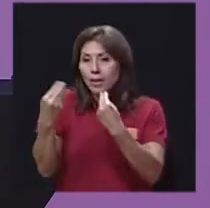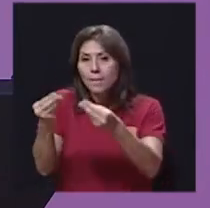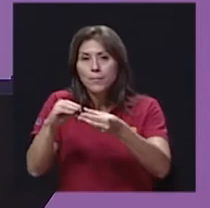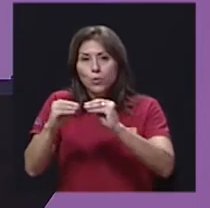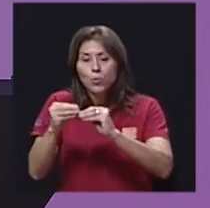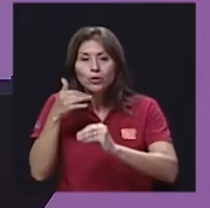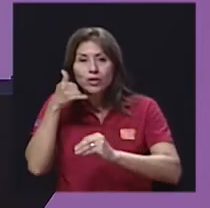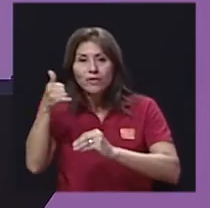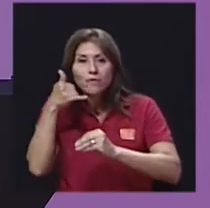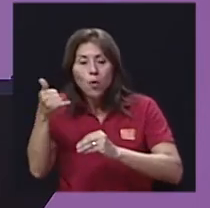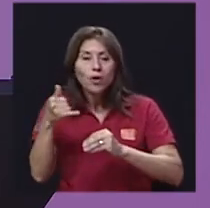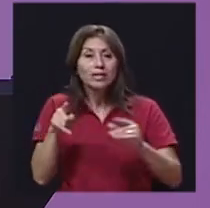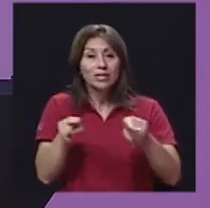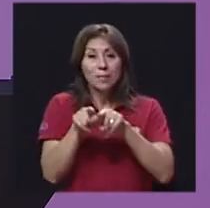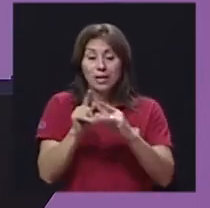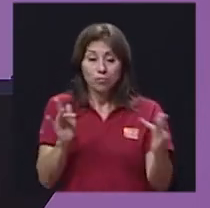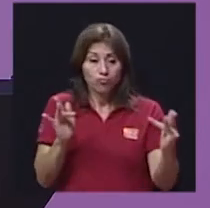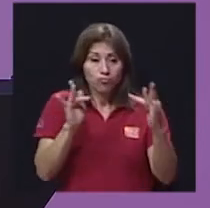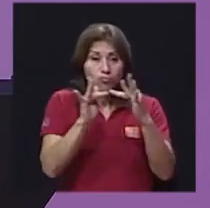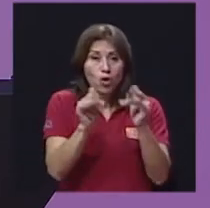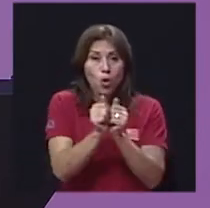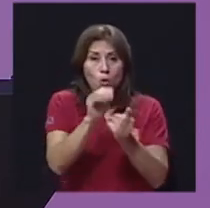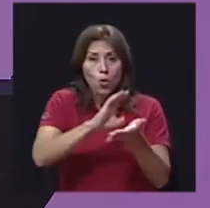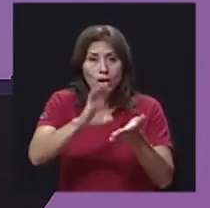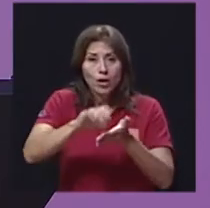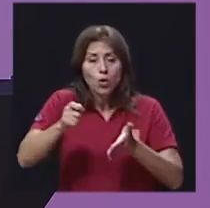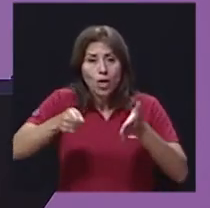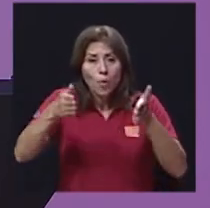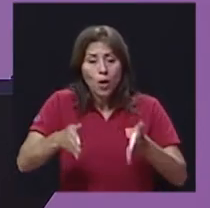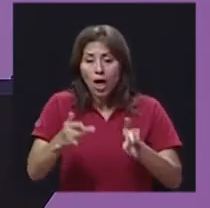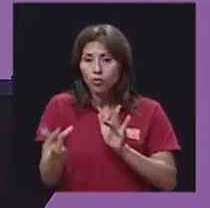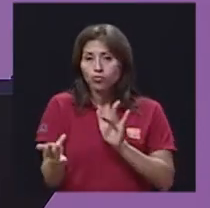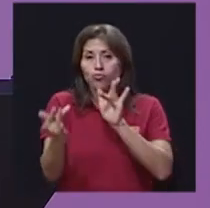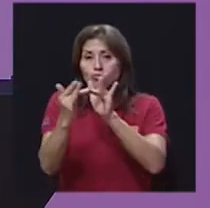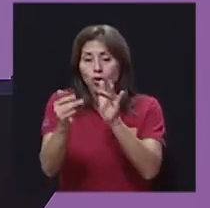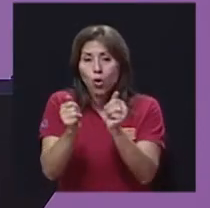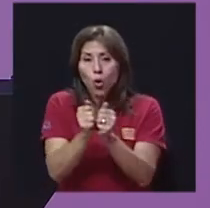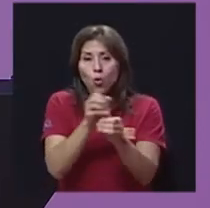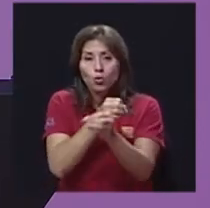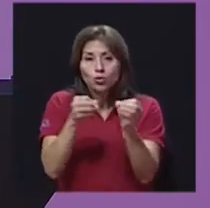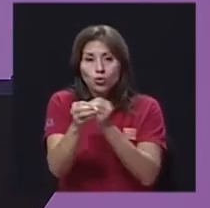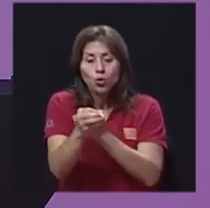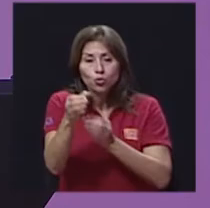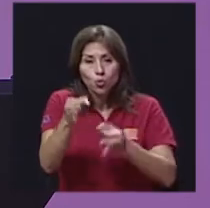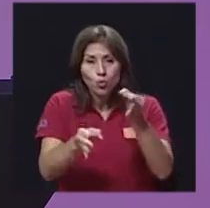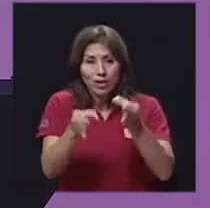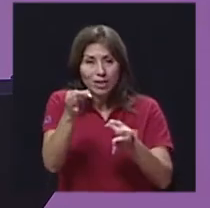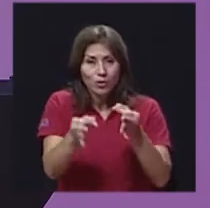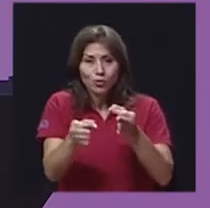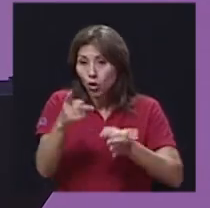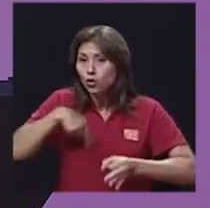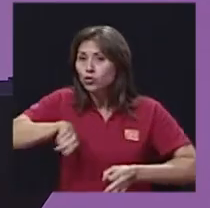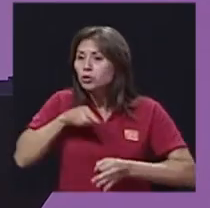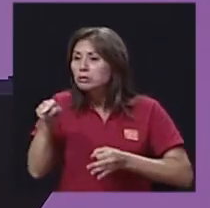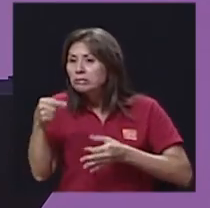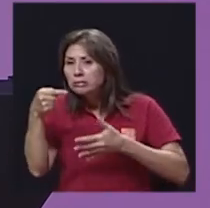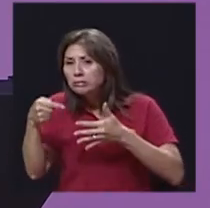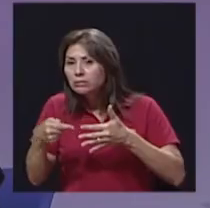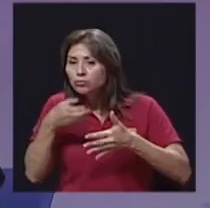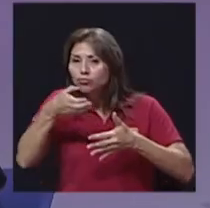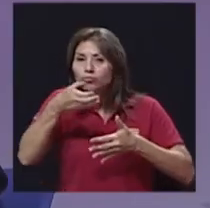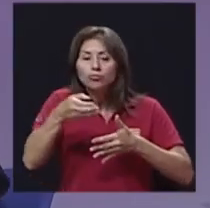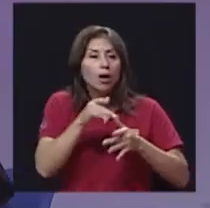Abogados, con consultorios jurídicos, con alguna institución que les pueda brindar el servicio. Es importante que también hacer notar